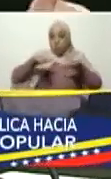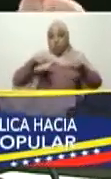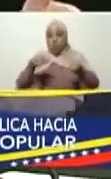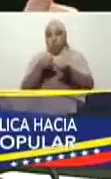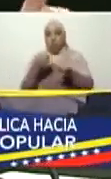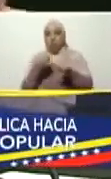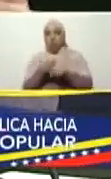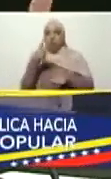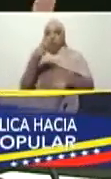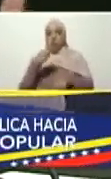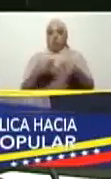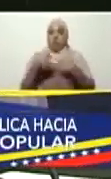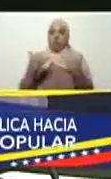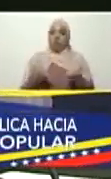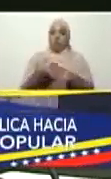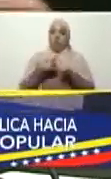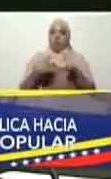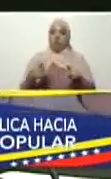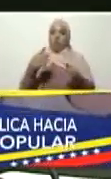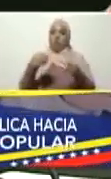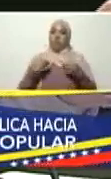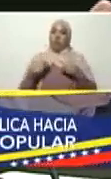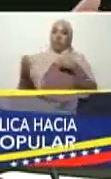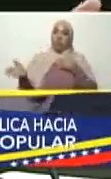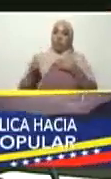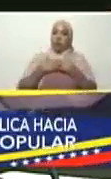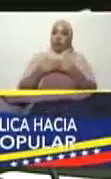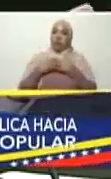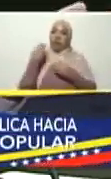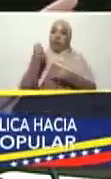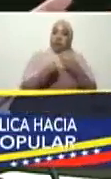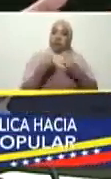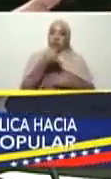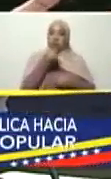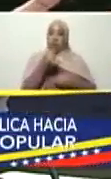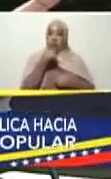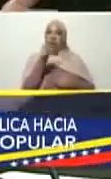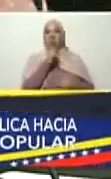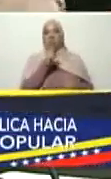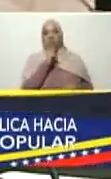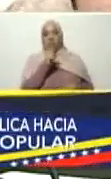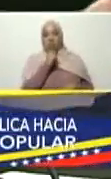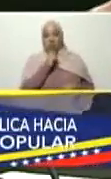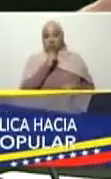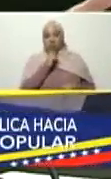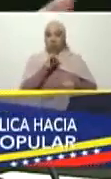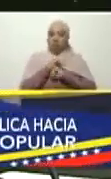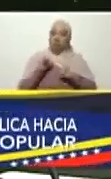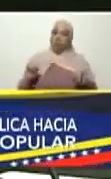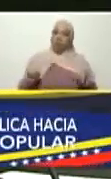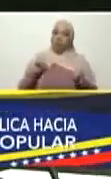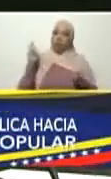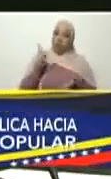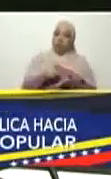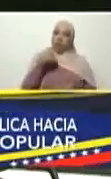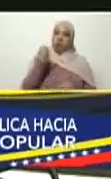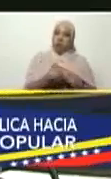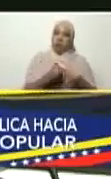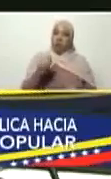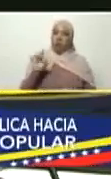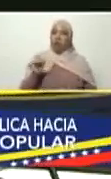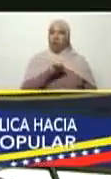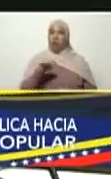corte, etcétera. Pero ese recurso, por el bloqueo, por las condiciones, fue muy difícil obtenerlo. Finalmente nos dieron parte, pero los